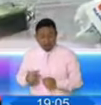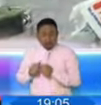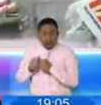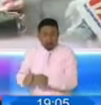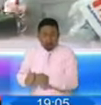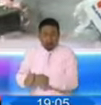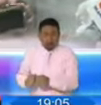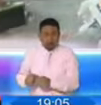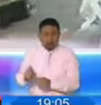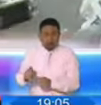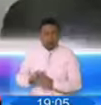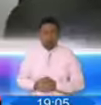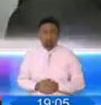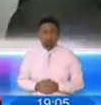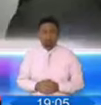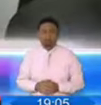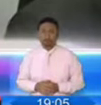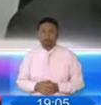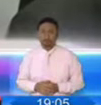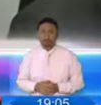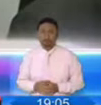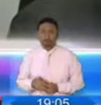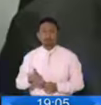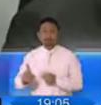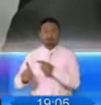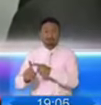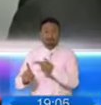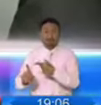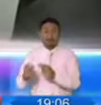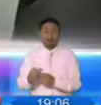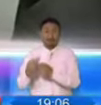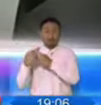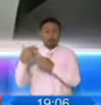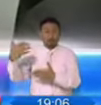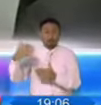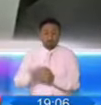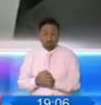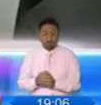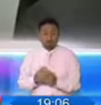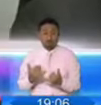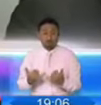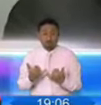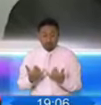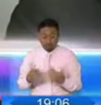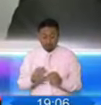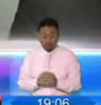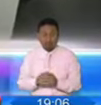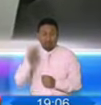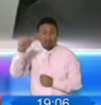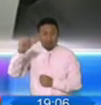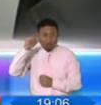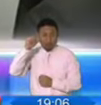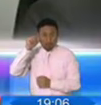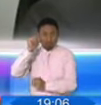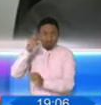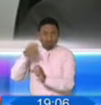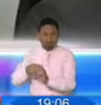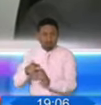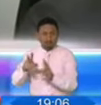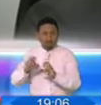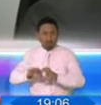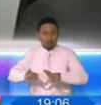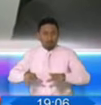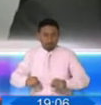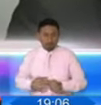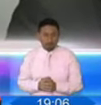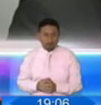Jorge Glass en su puesto. Él es el responsable político y es ahora parte de los audios de los escándalos de